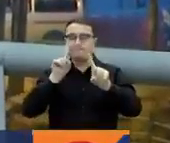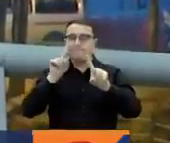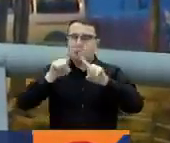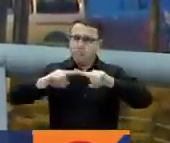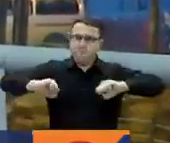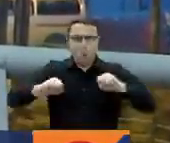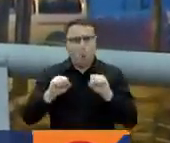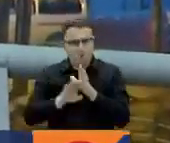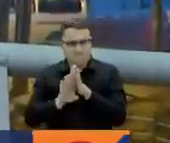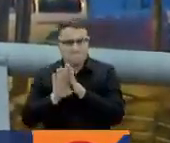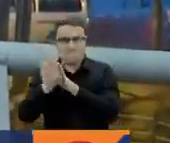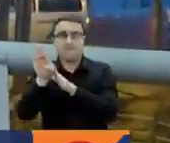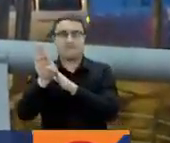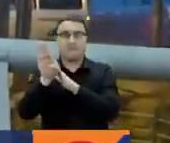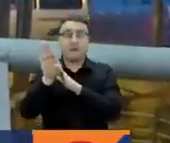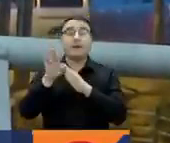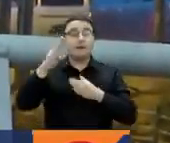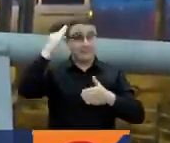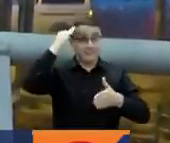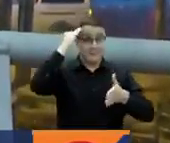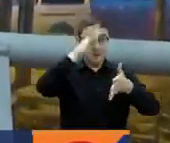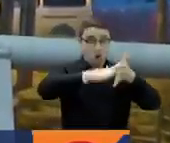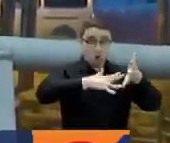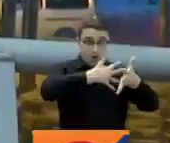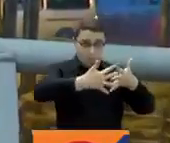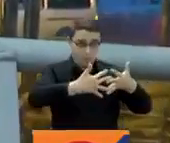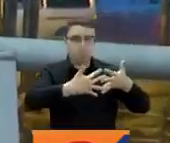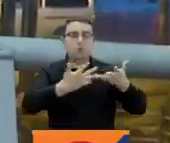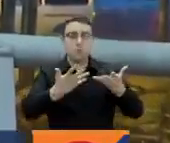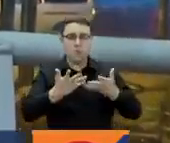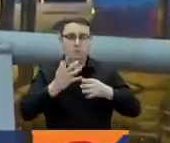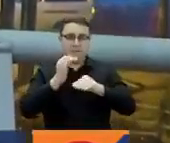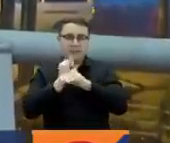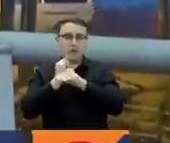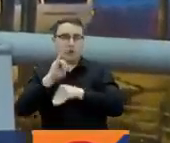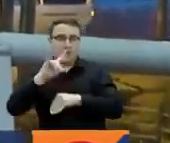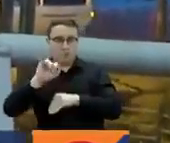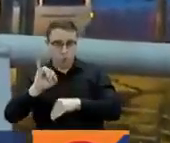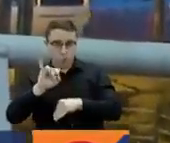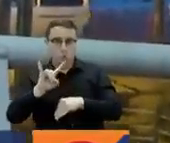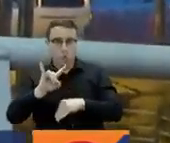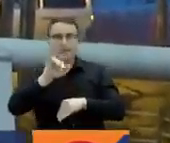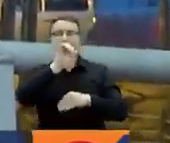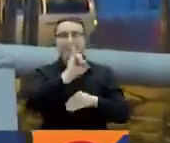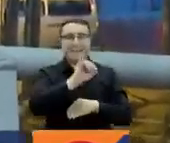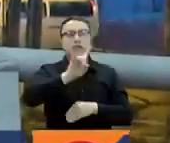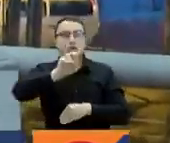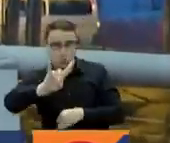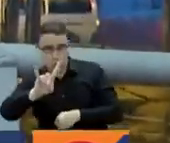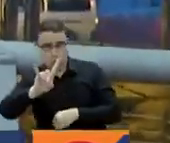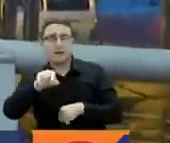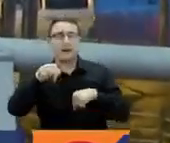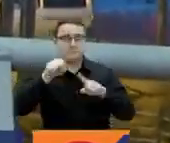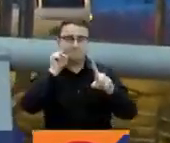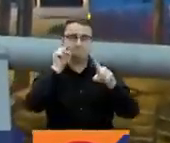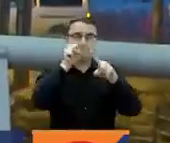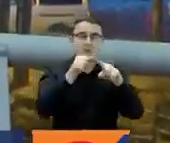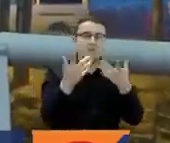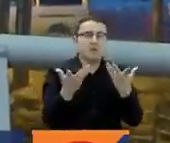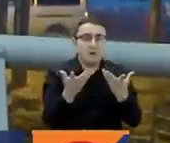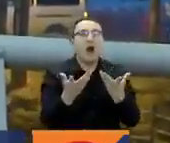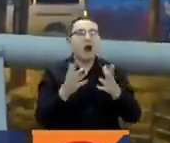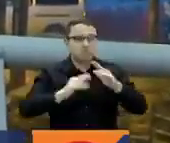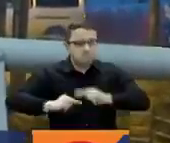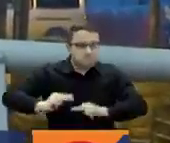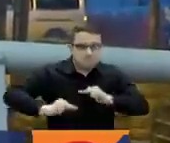dará precisamente de acuerdo a los cronogramas que el mismo distrito a través del IDU pues tiene trazados en esta importante vía. ¿Y por qué importante?